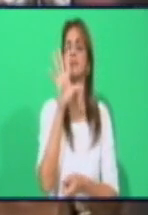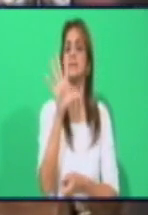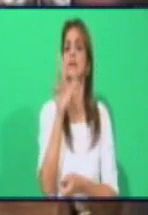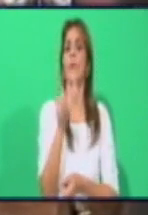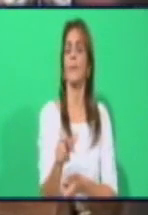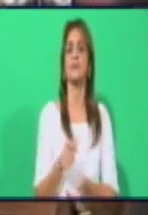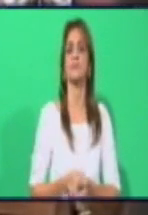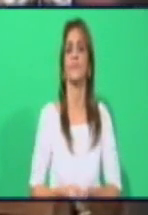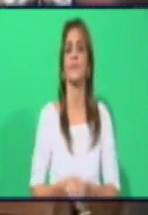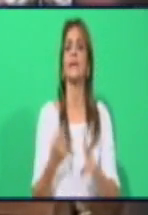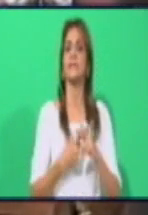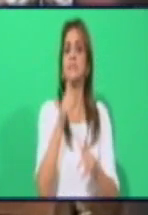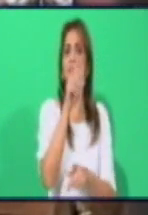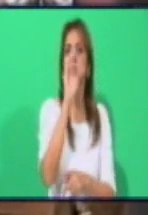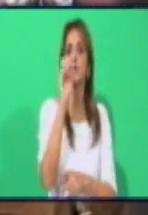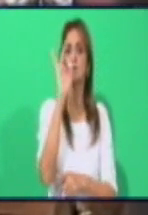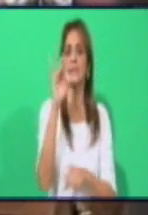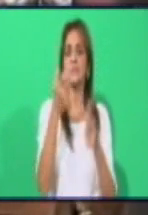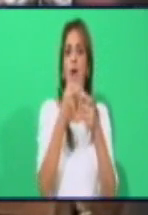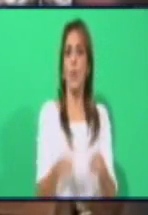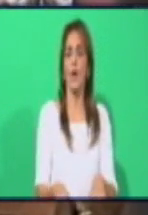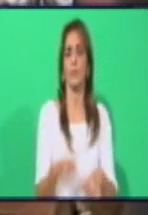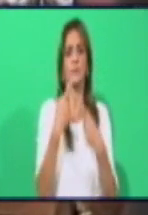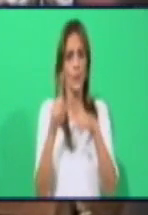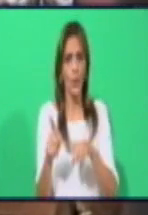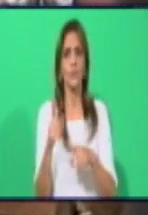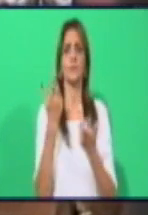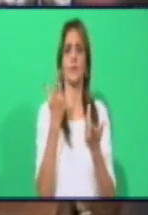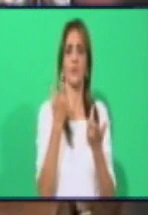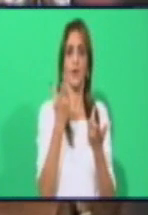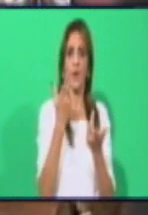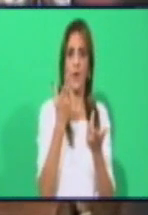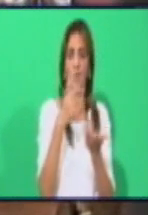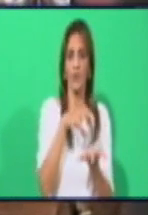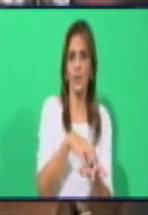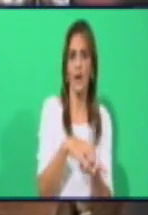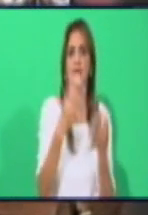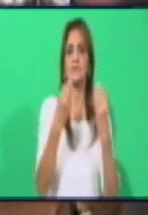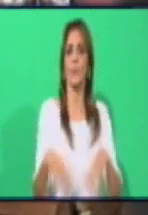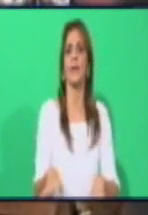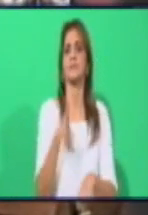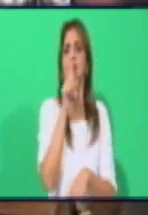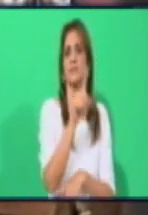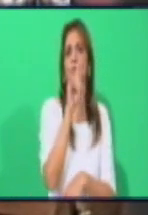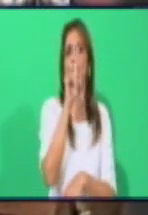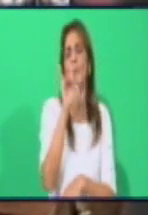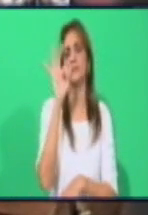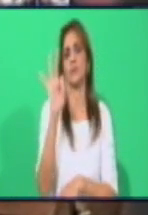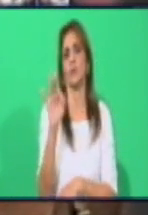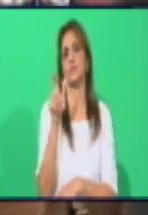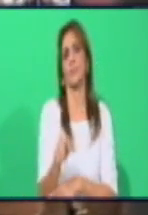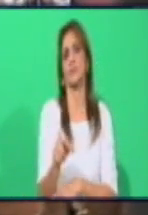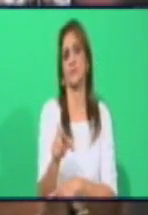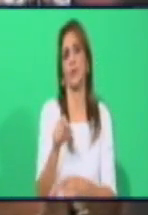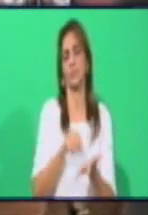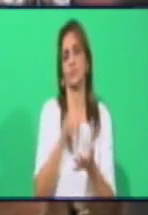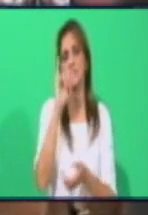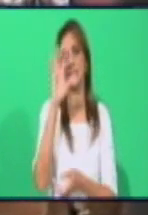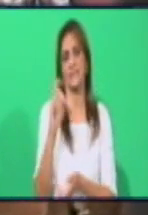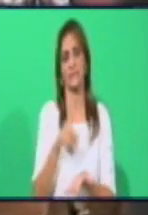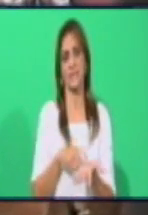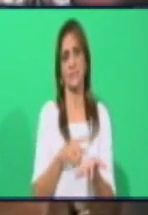además 107 huevos. En la carnicería La Pata, sobrante de 918 pesos con 50, con 60 centavos. En